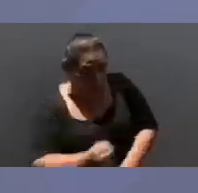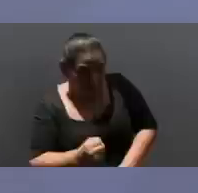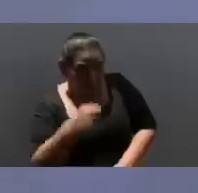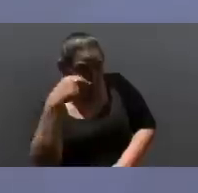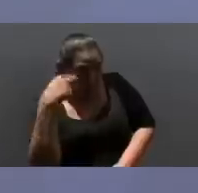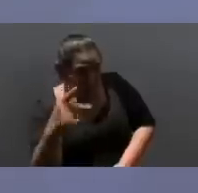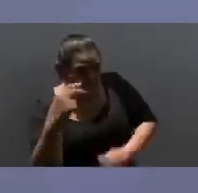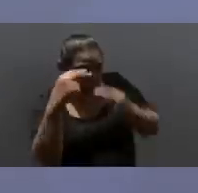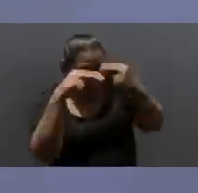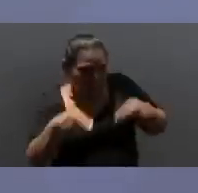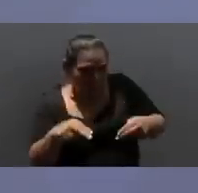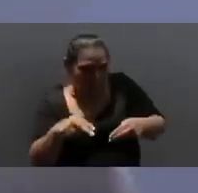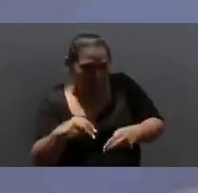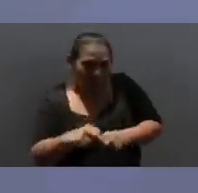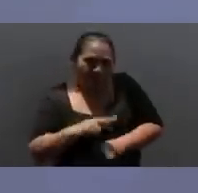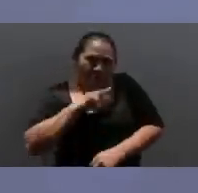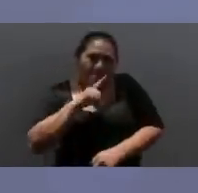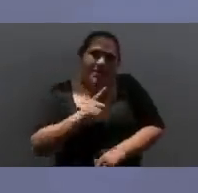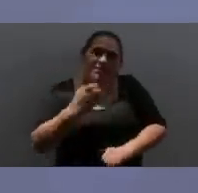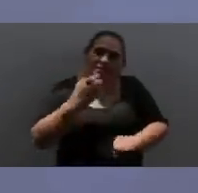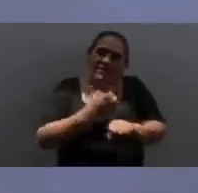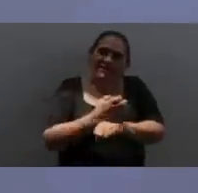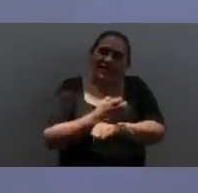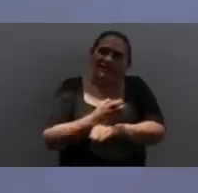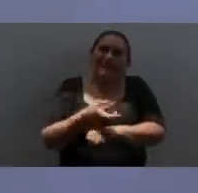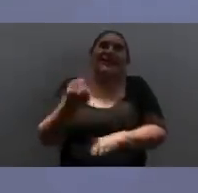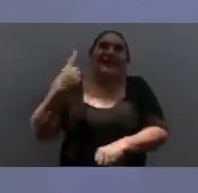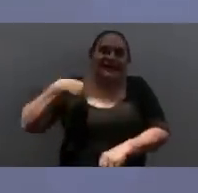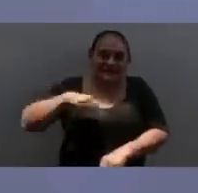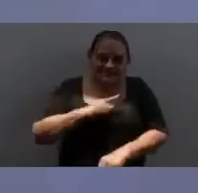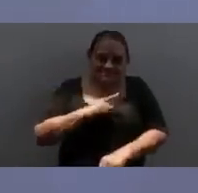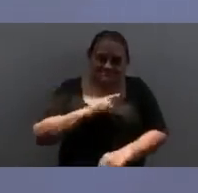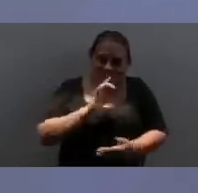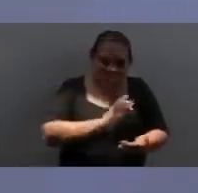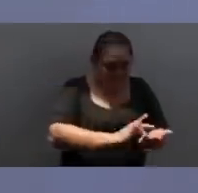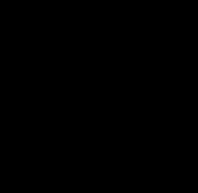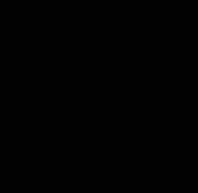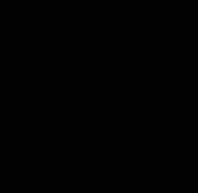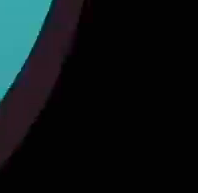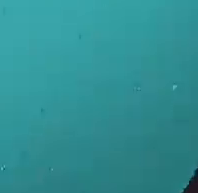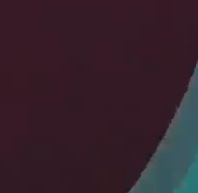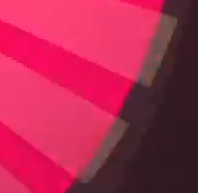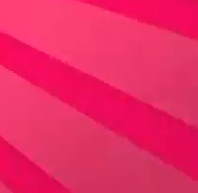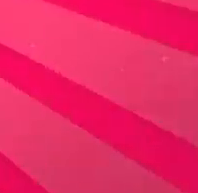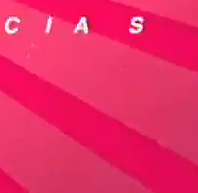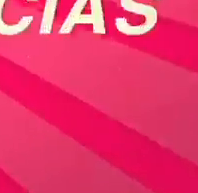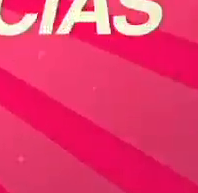un mejor estado del que nos está tocando a nosotros. Muchas gracias y muy buenos días a todos.